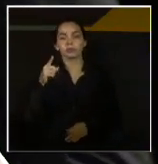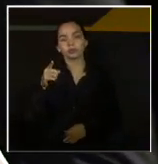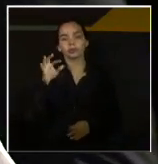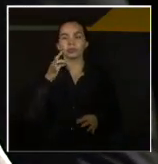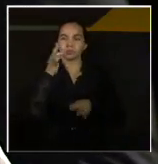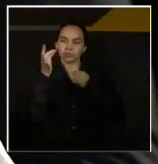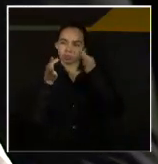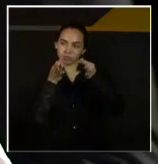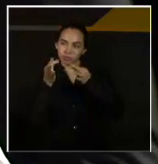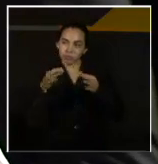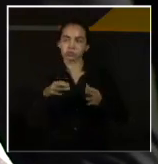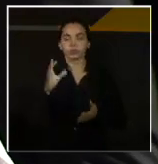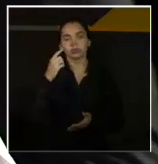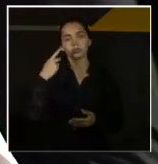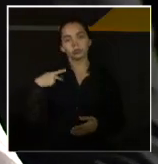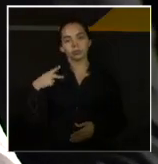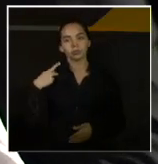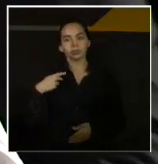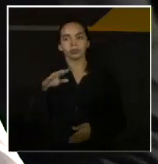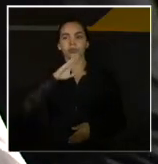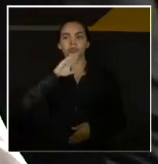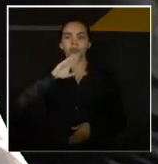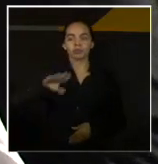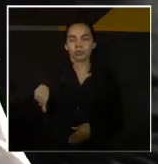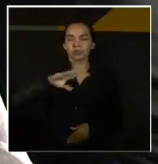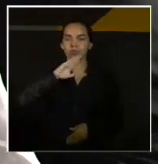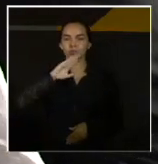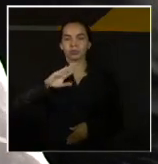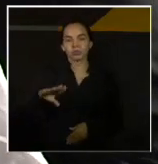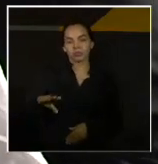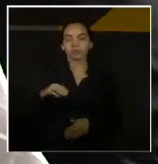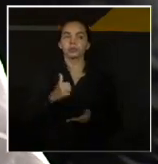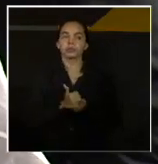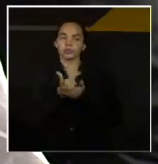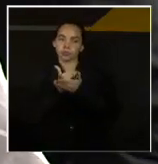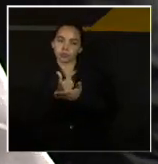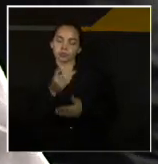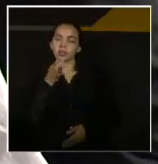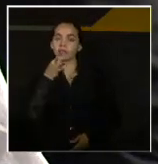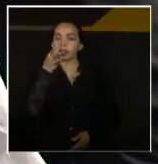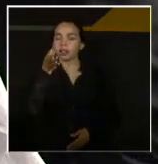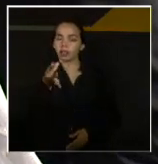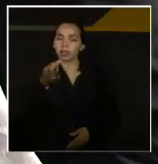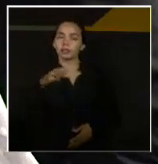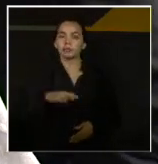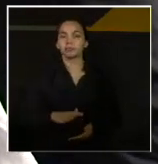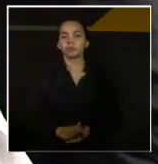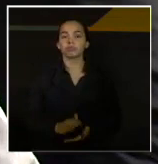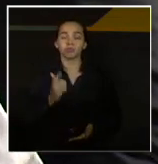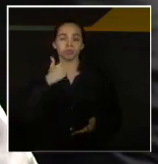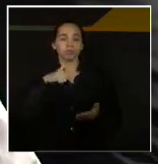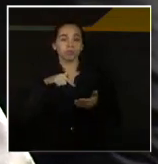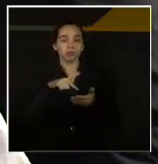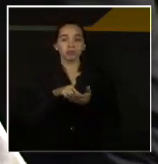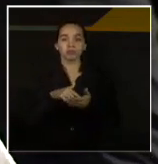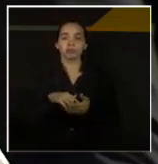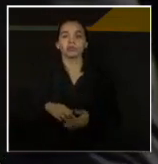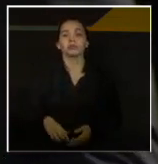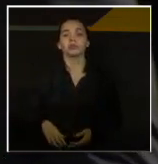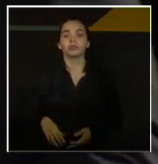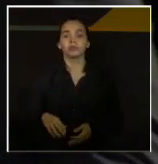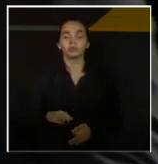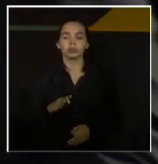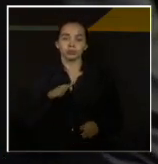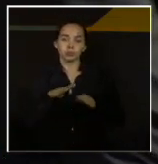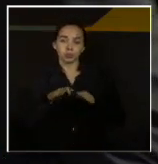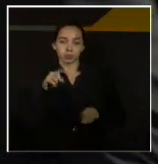queja ciudadana es que reciben un maltrato cuando van a hacer una denuncia en la Fiscalía o en alguna oficina de